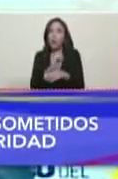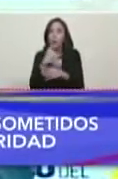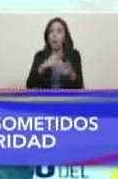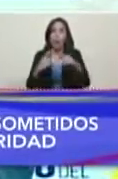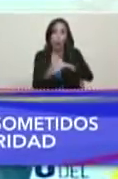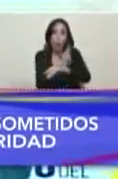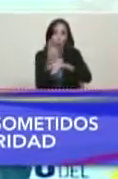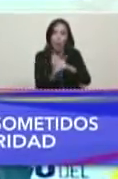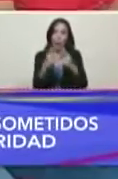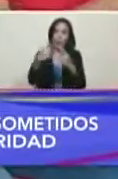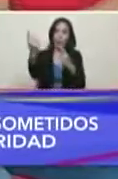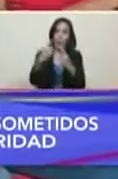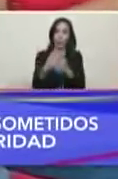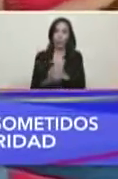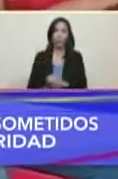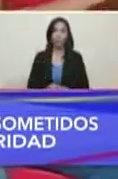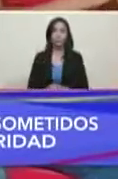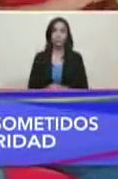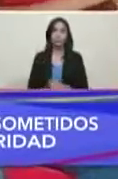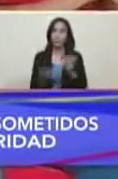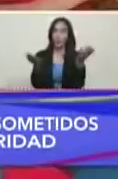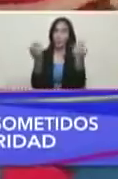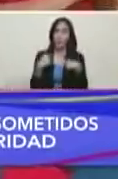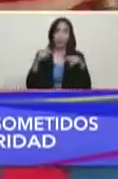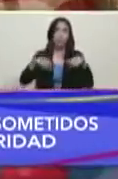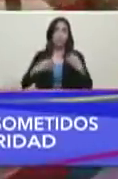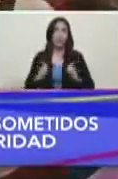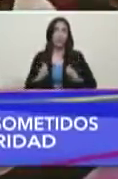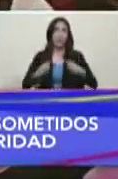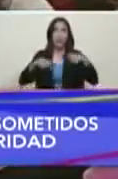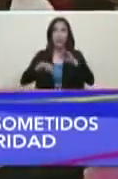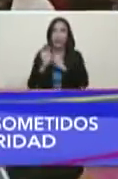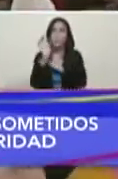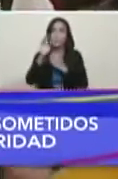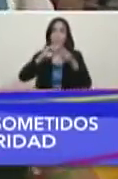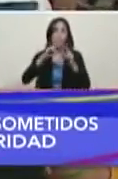hermanos venezolanos. Vénganse a vivir en paz en Venezuela.